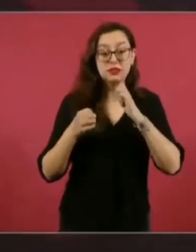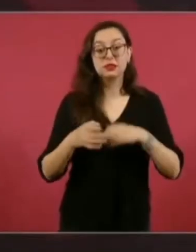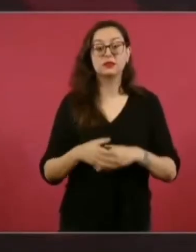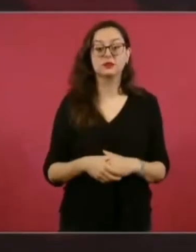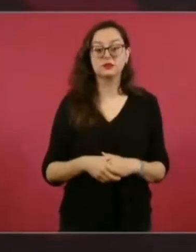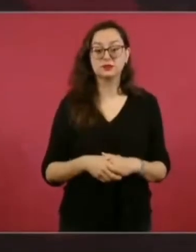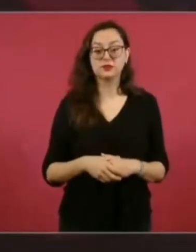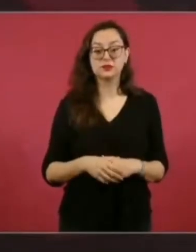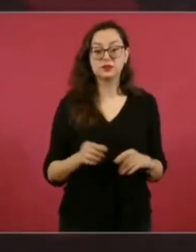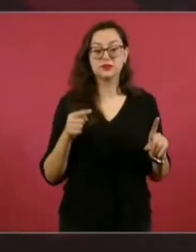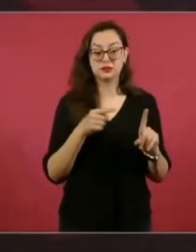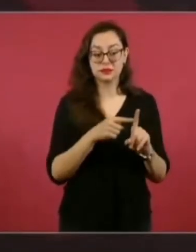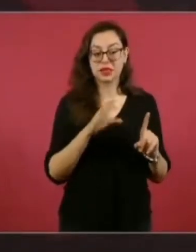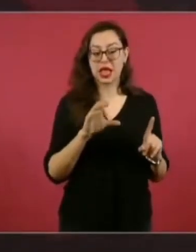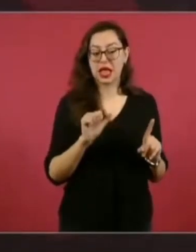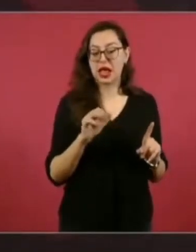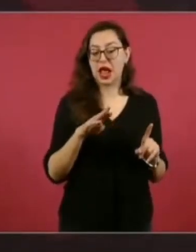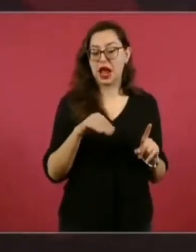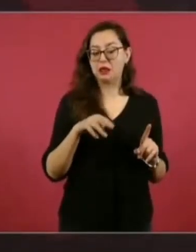de vez en cuando,